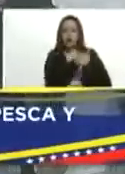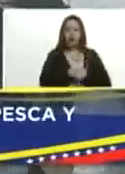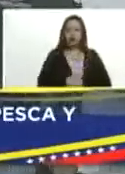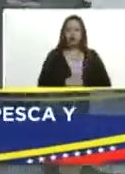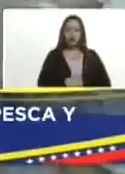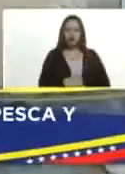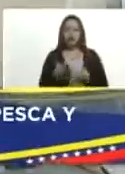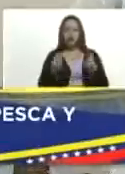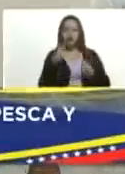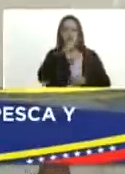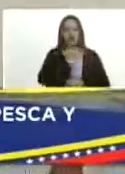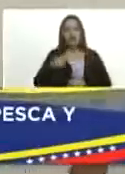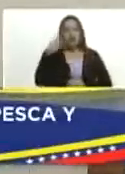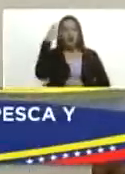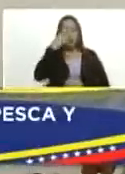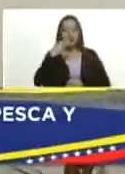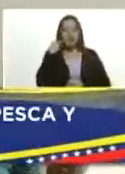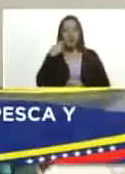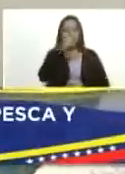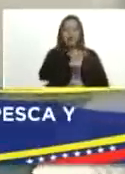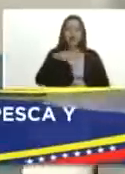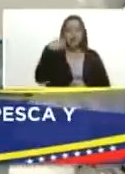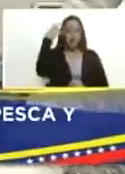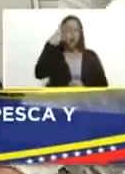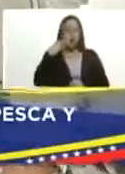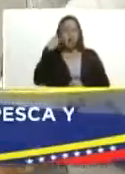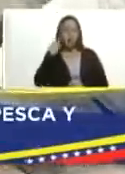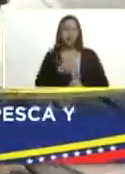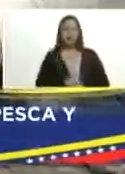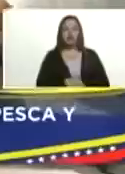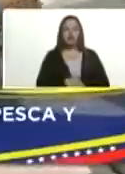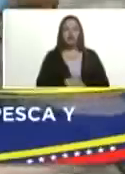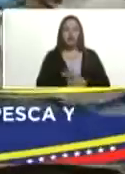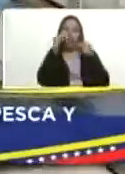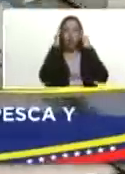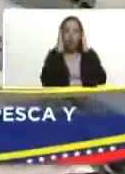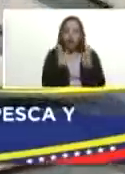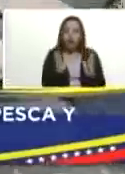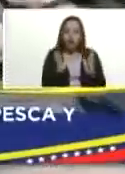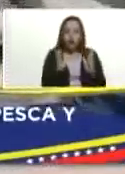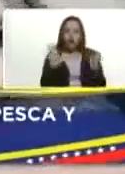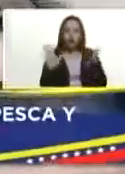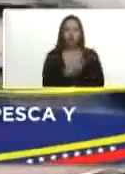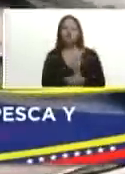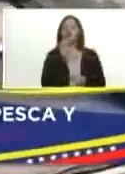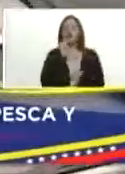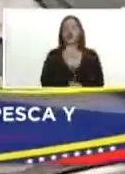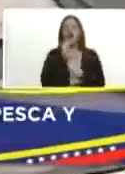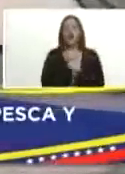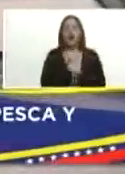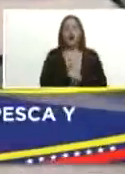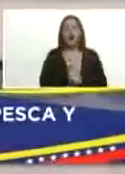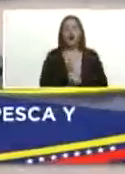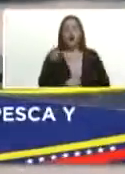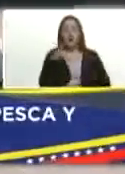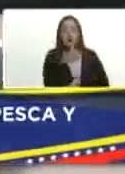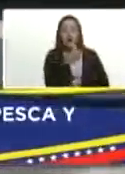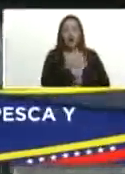puro muchacho, pura gente joven, mira. Concentrado en el trabajo del